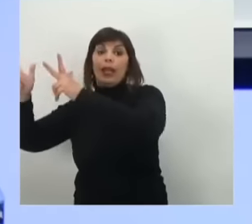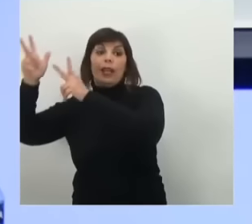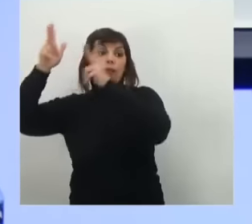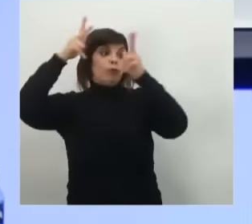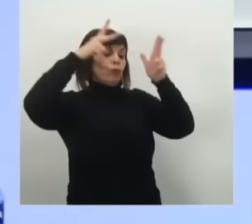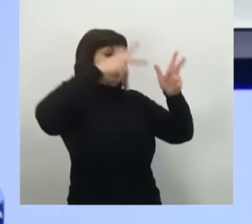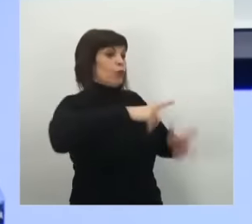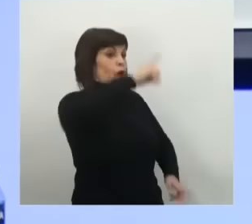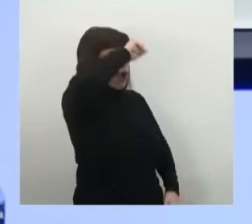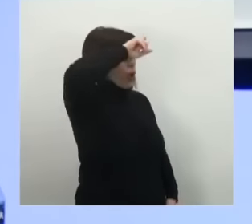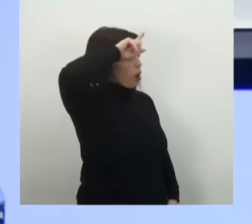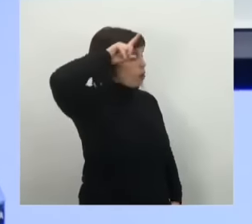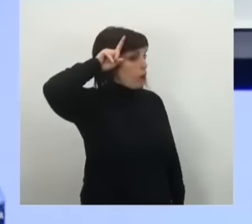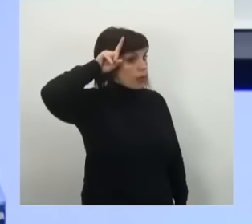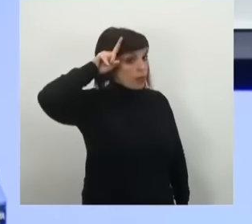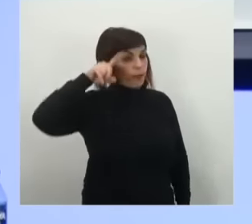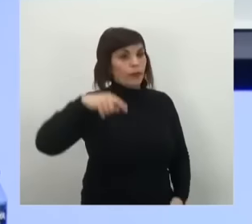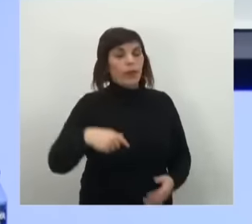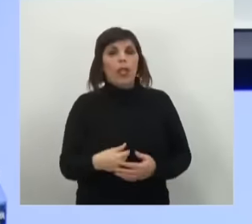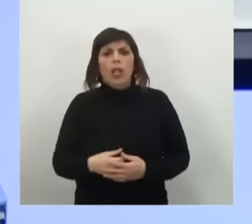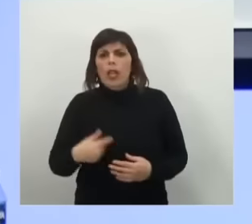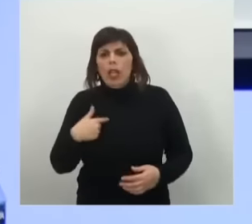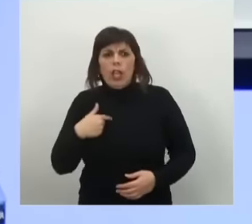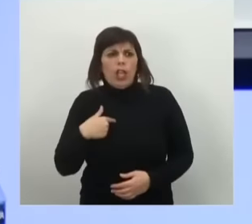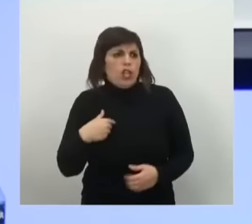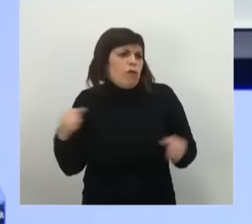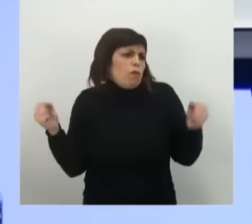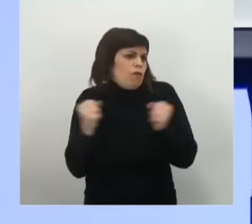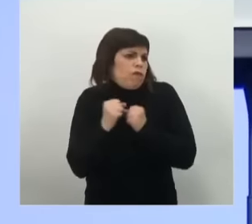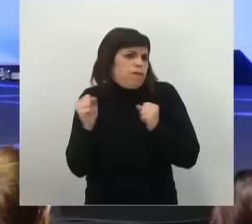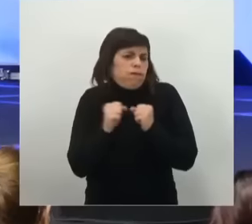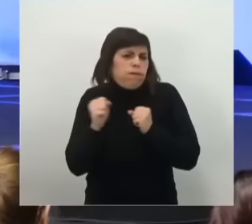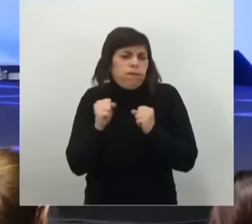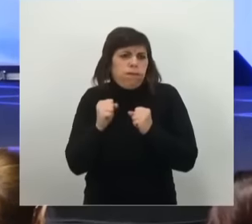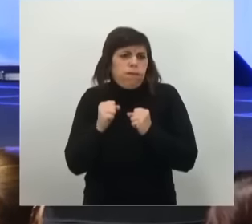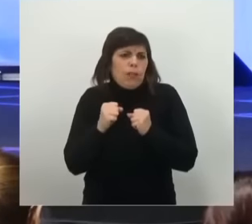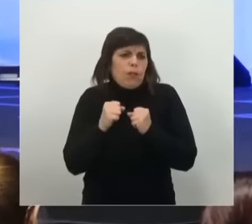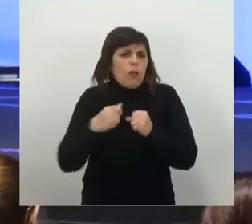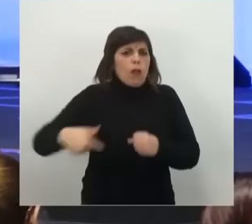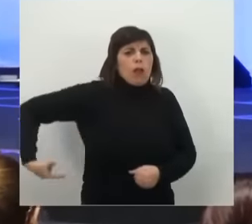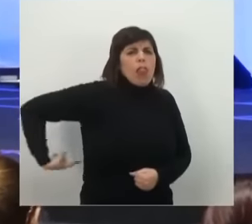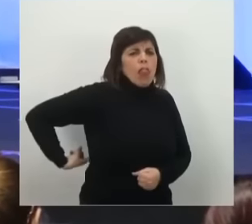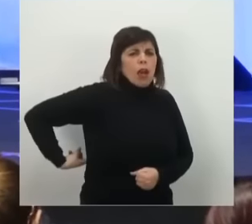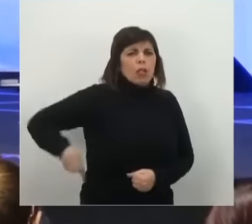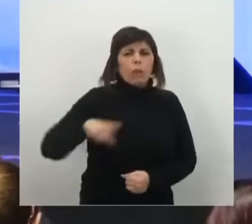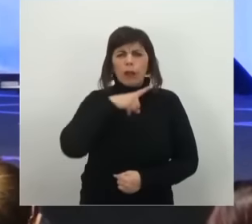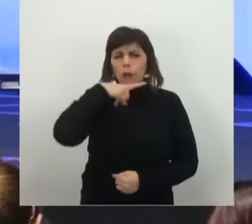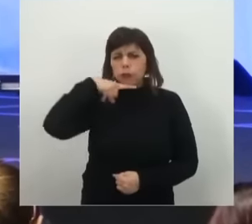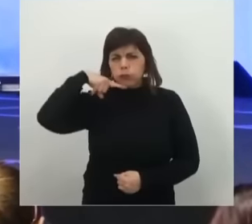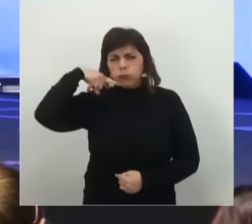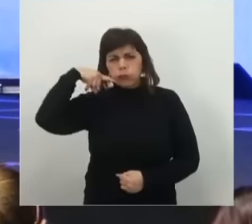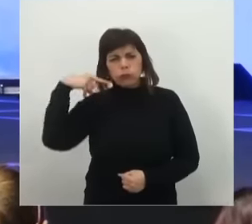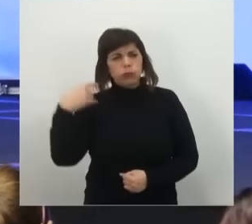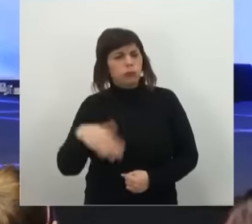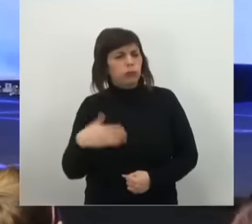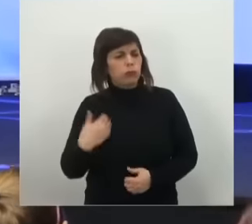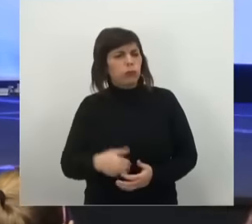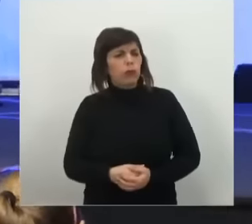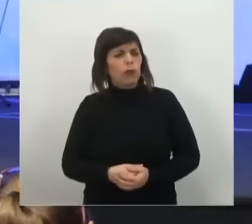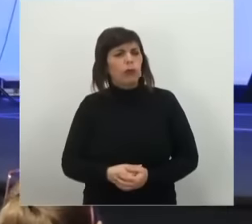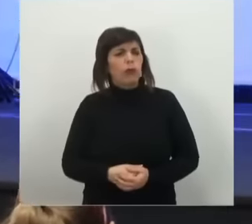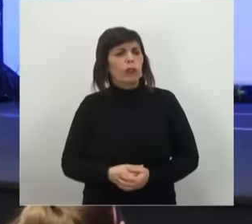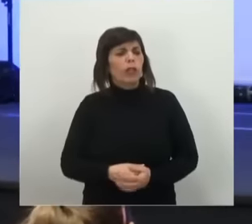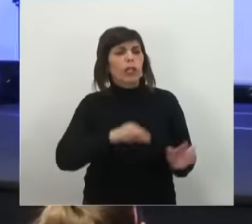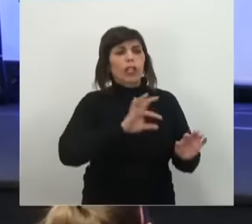con un dolor de espalda la última el último día que estuve acá me subo al avión me llevo con un dolor de espalda y cuando llego hacia tel